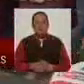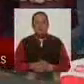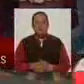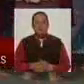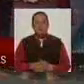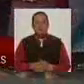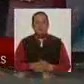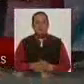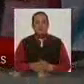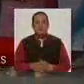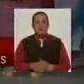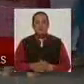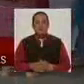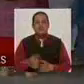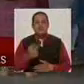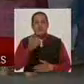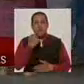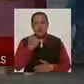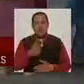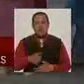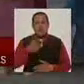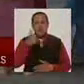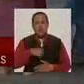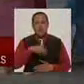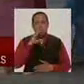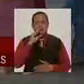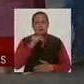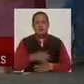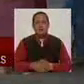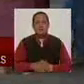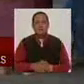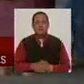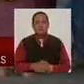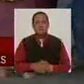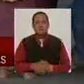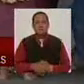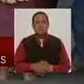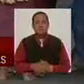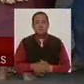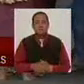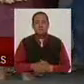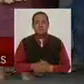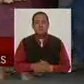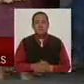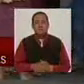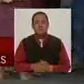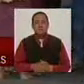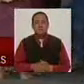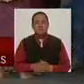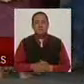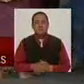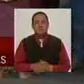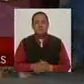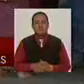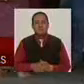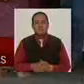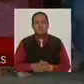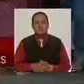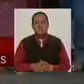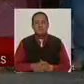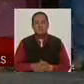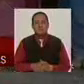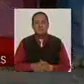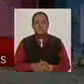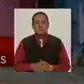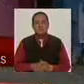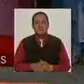Apo Oscar, amo y amé aquí para llamar chichacu, amo tú tibi no mandando chichacá. Ayo.